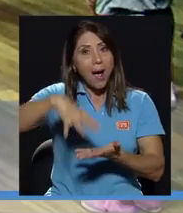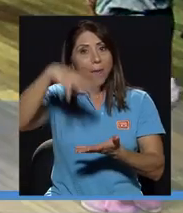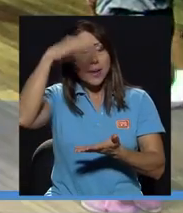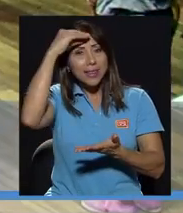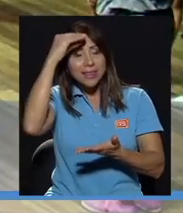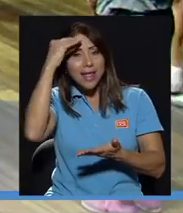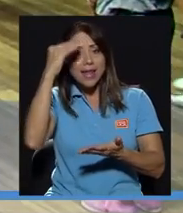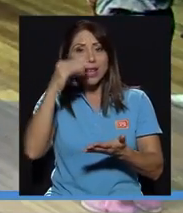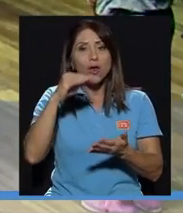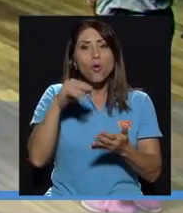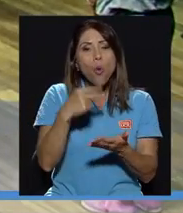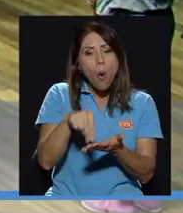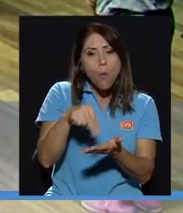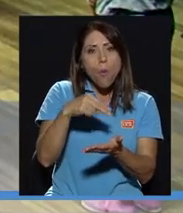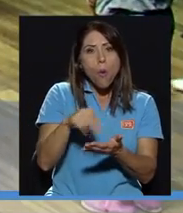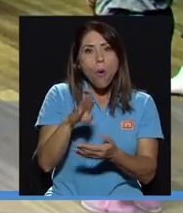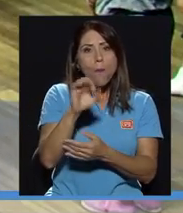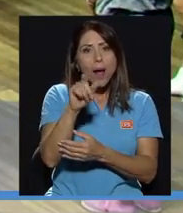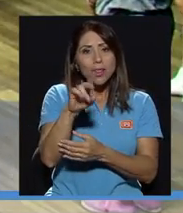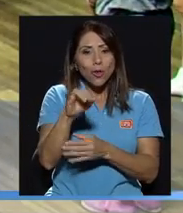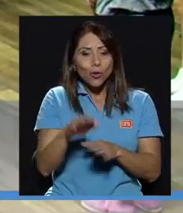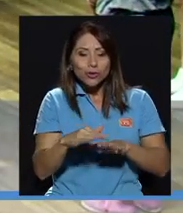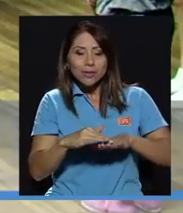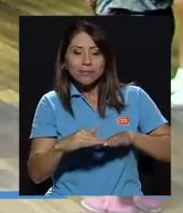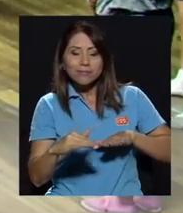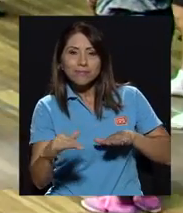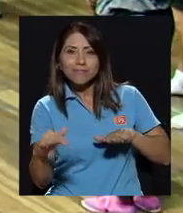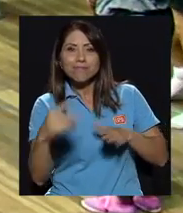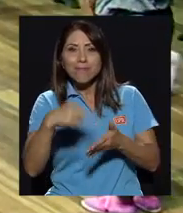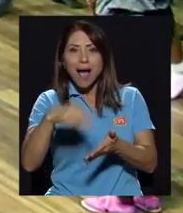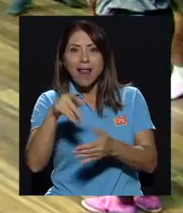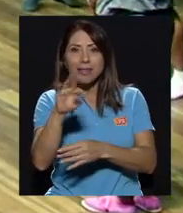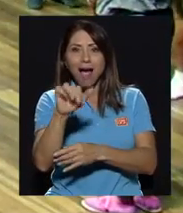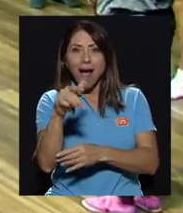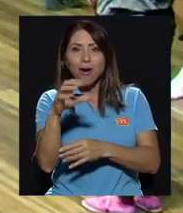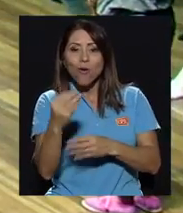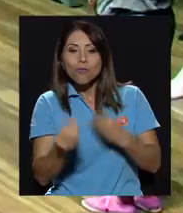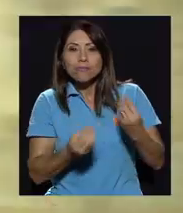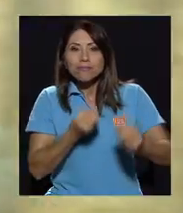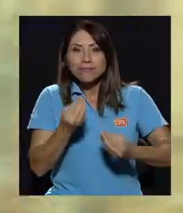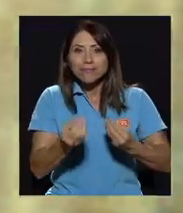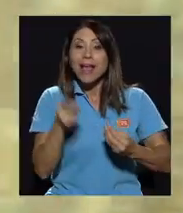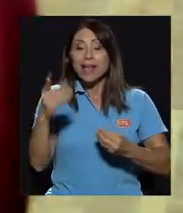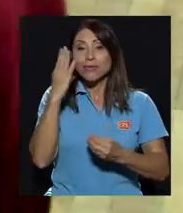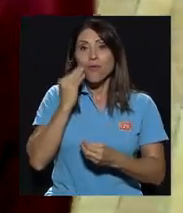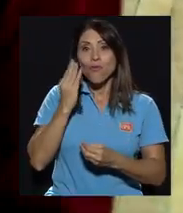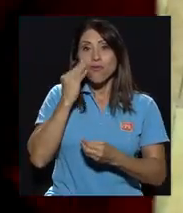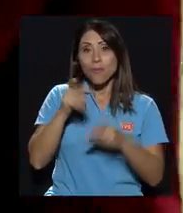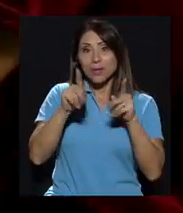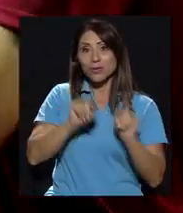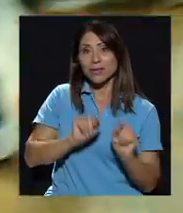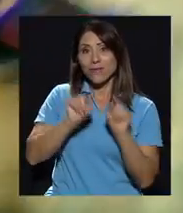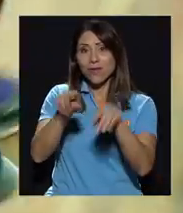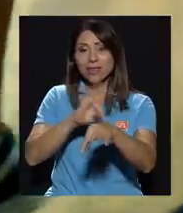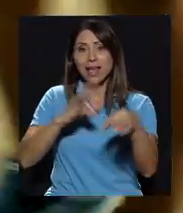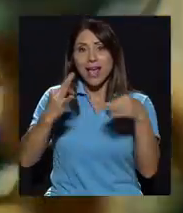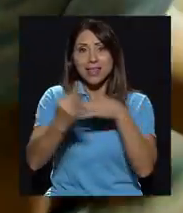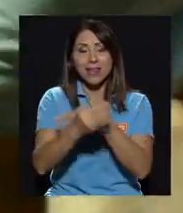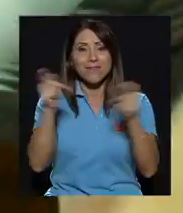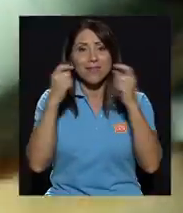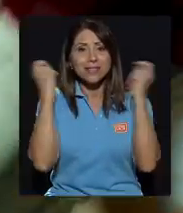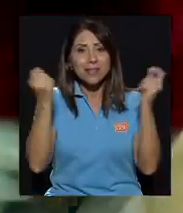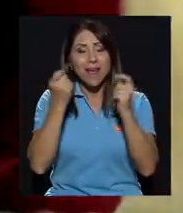aprender el paso de la baldosa mientras se disfruta de la intimidad del tango. Ese fue el ambiente que vivieron los asistentes a los talleres del